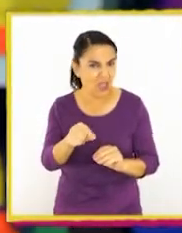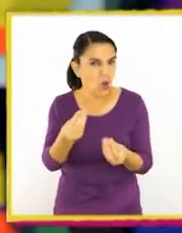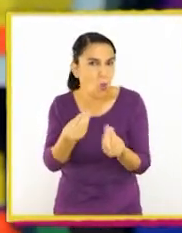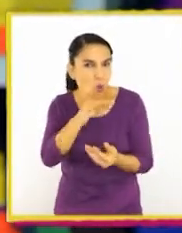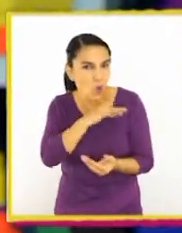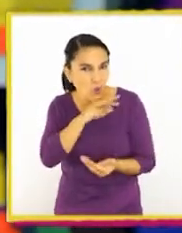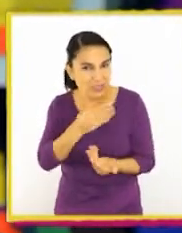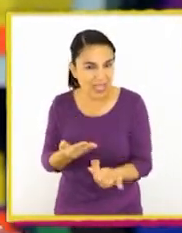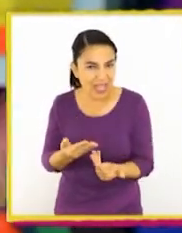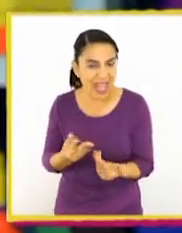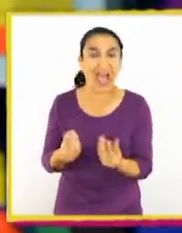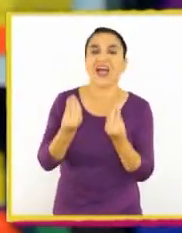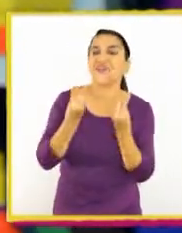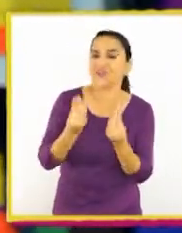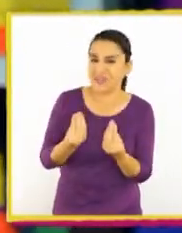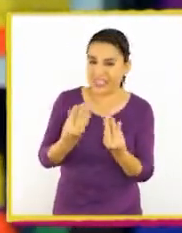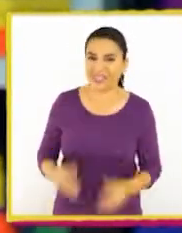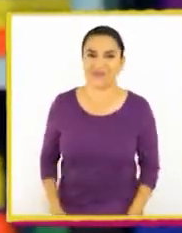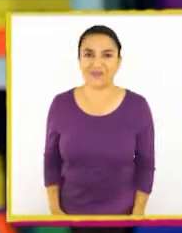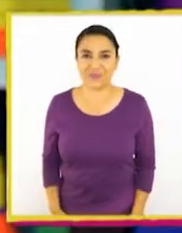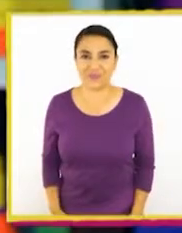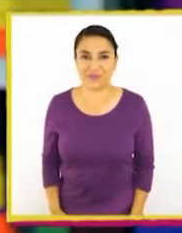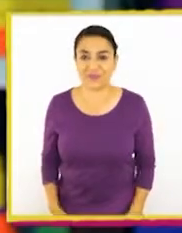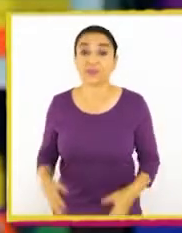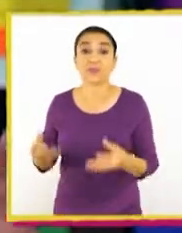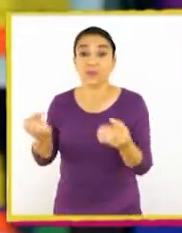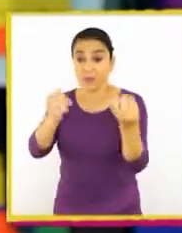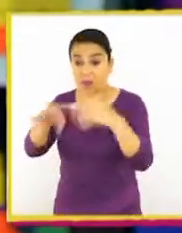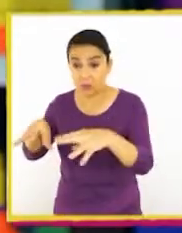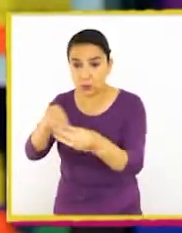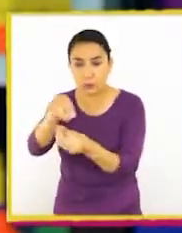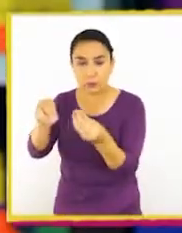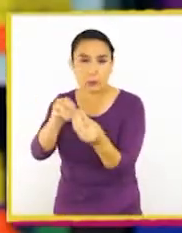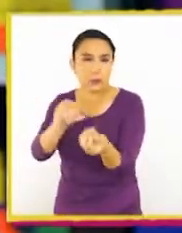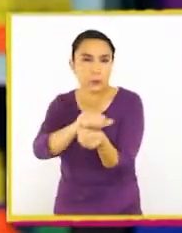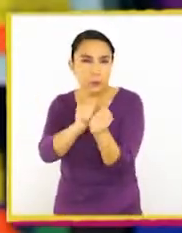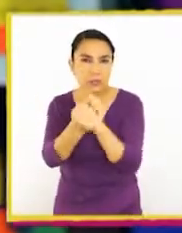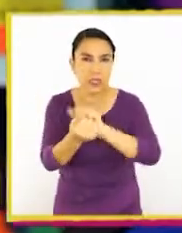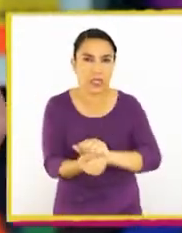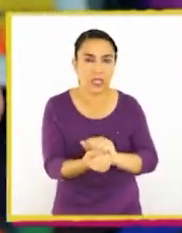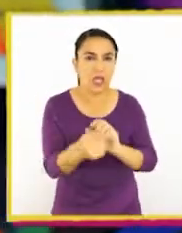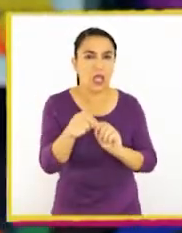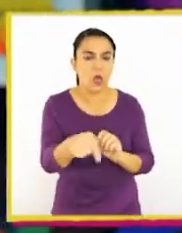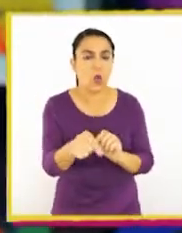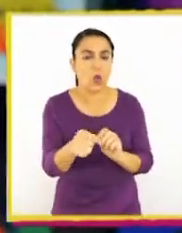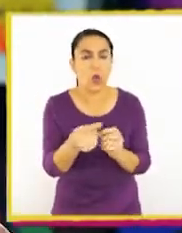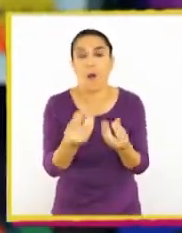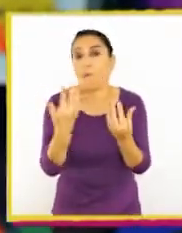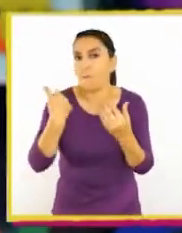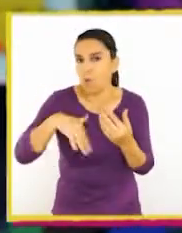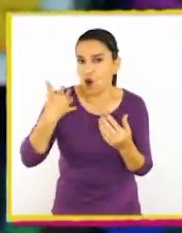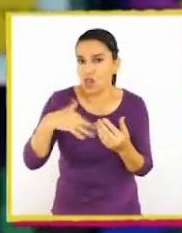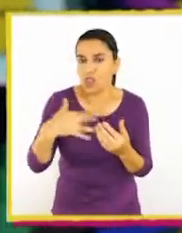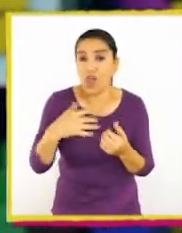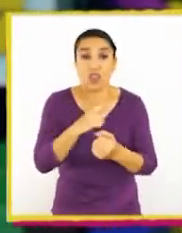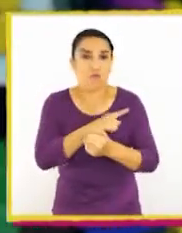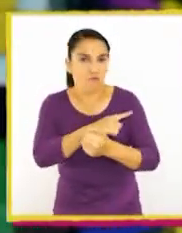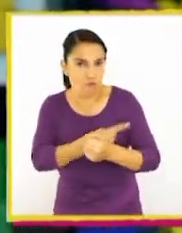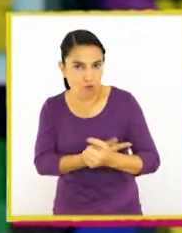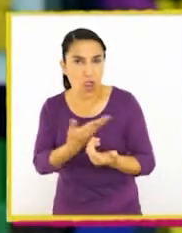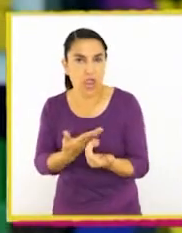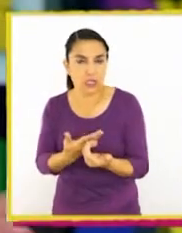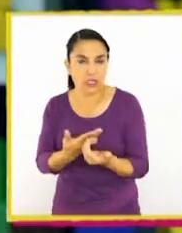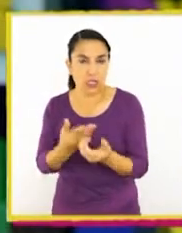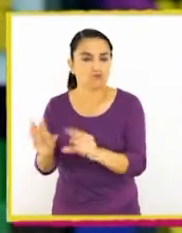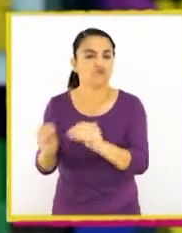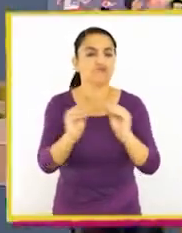sirve? ¡Muy bien! El compost es materia orgánica que se transforma en una tierra rica de nutrientes que puede ocuparse